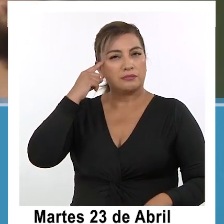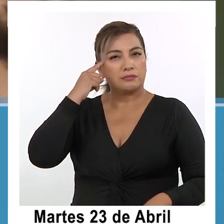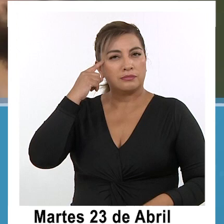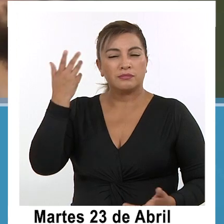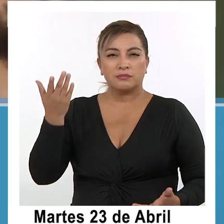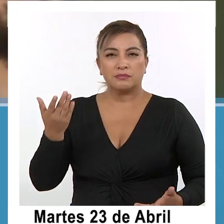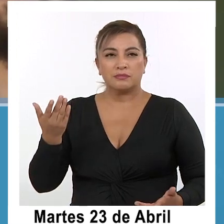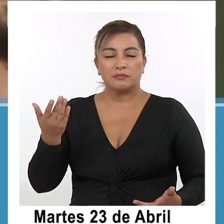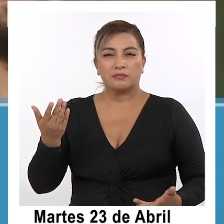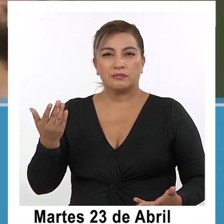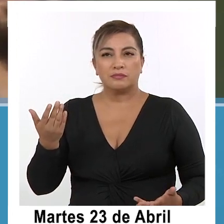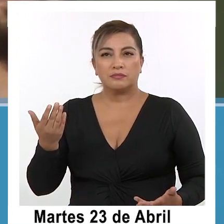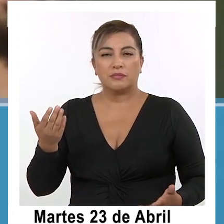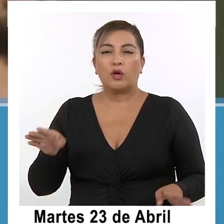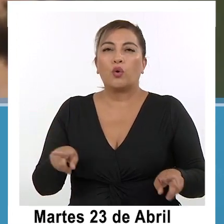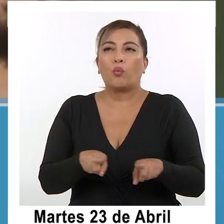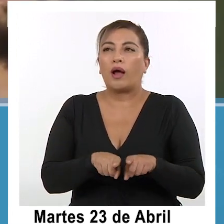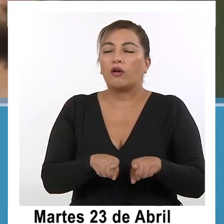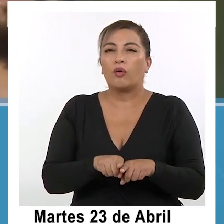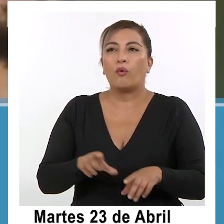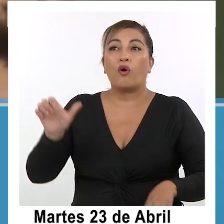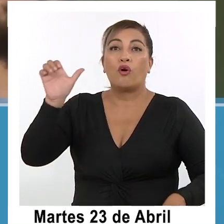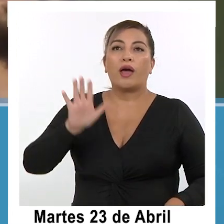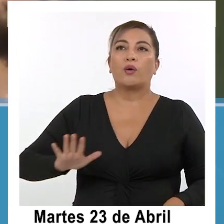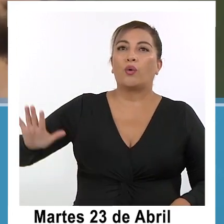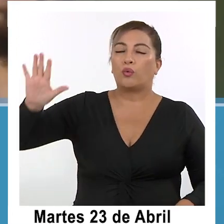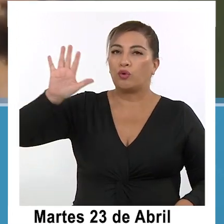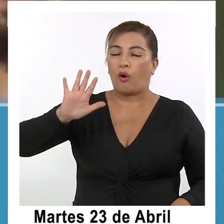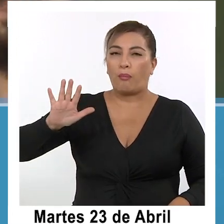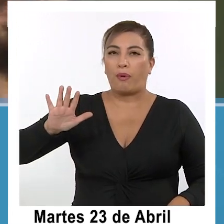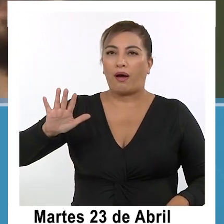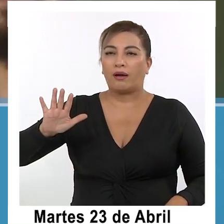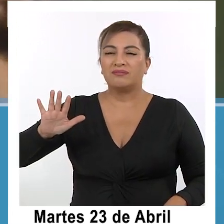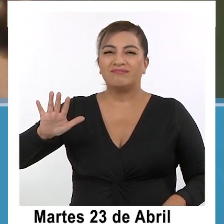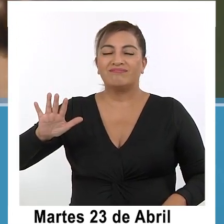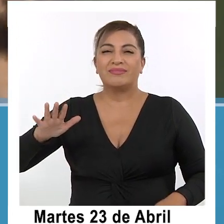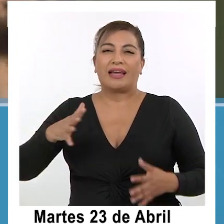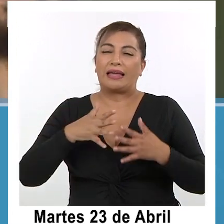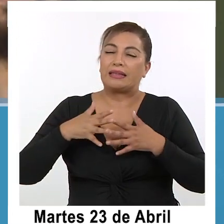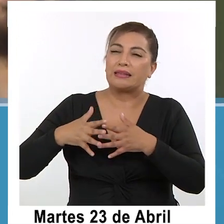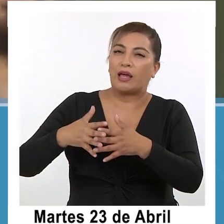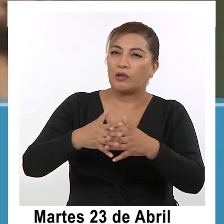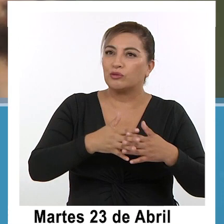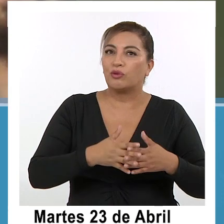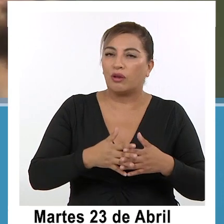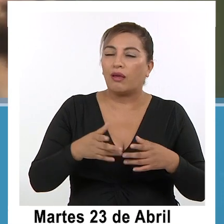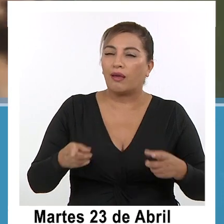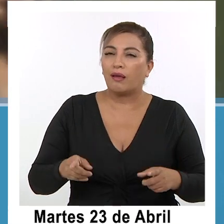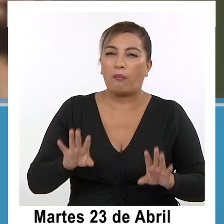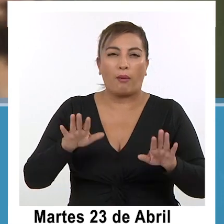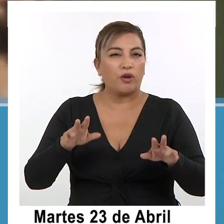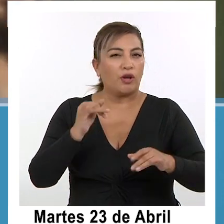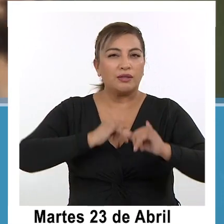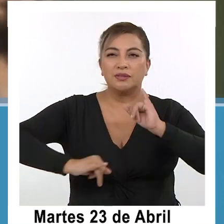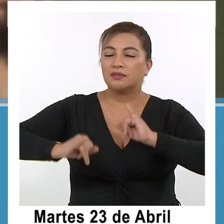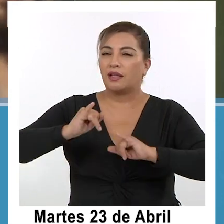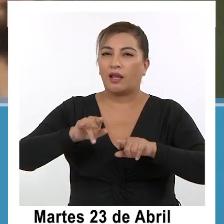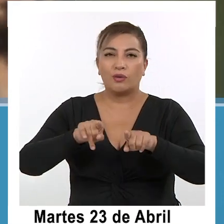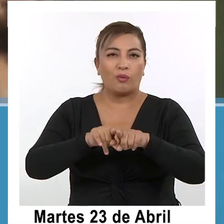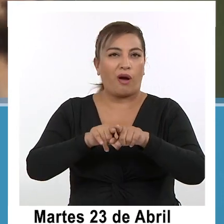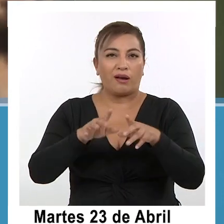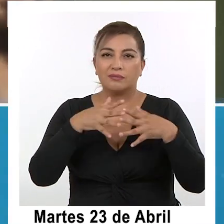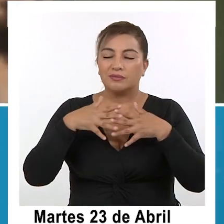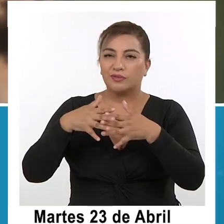a a países como Europa o Estados Unidos y Canadá no hay un despliegue de fibra para que tengas idea eh